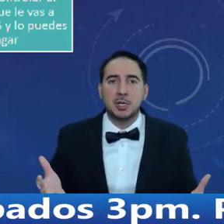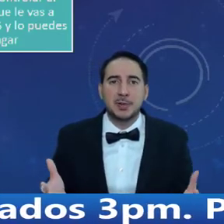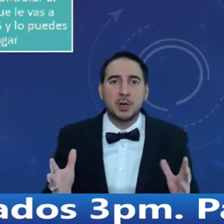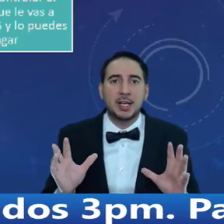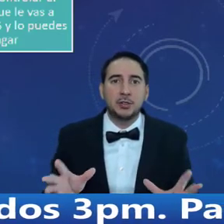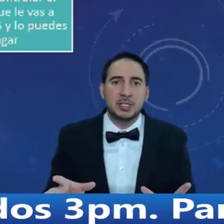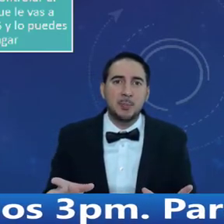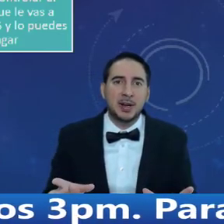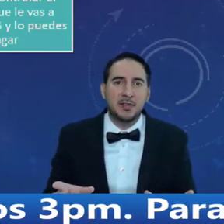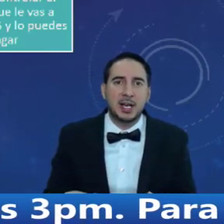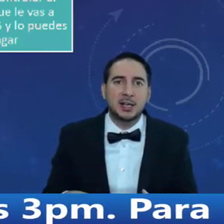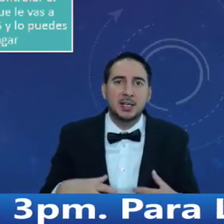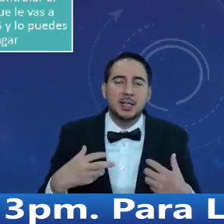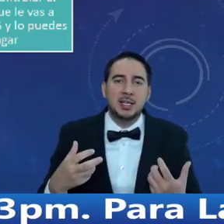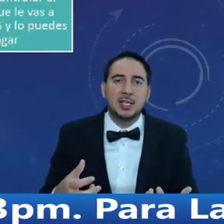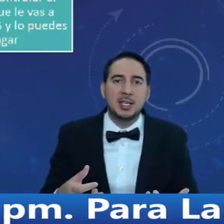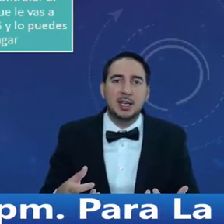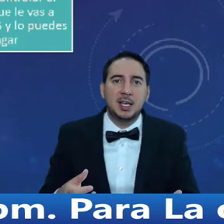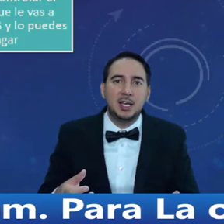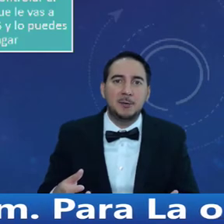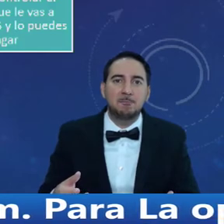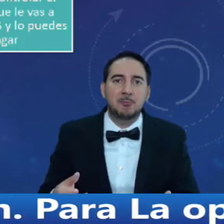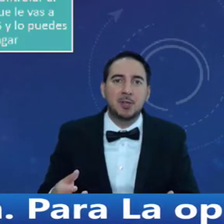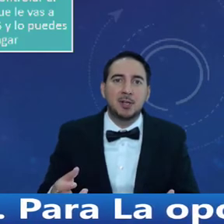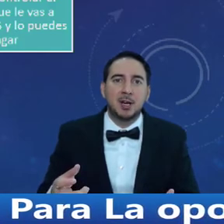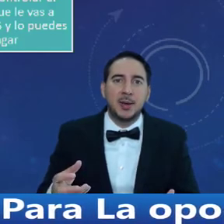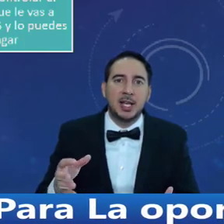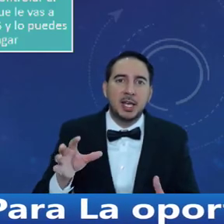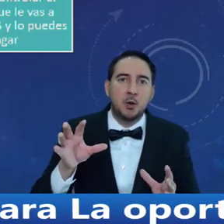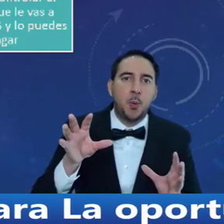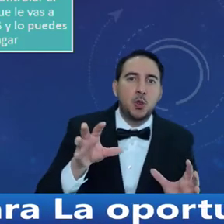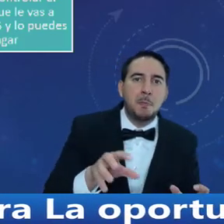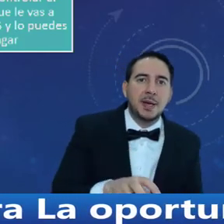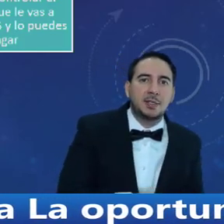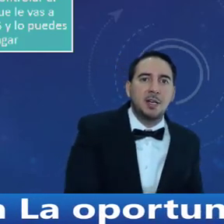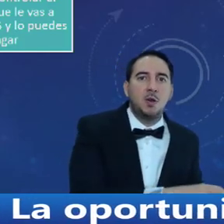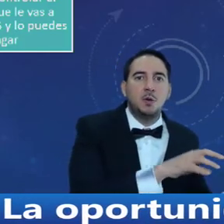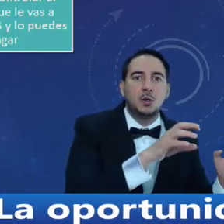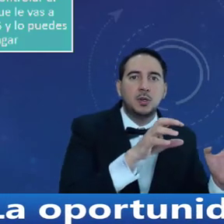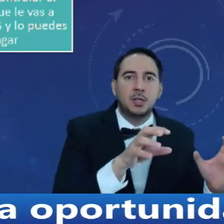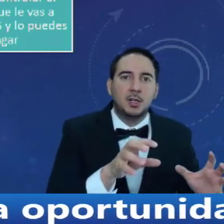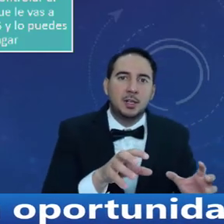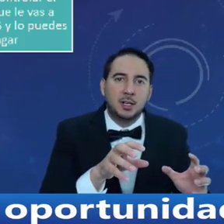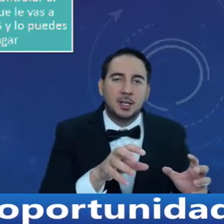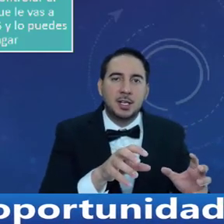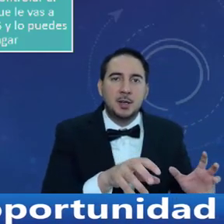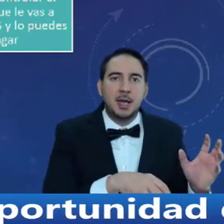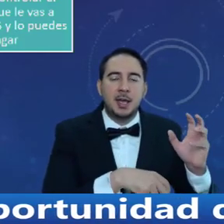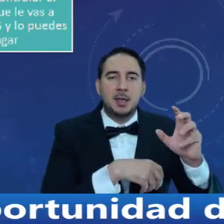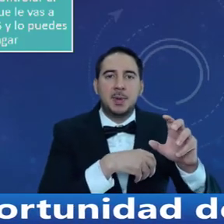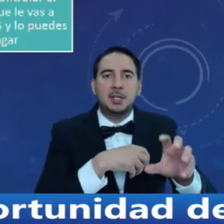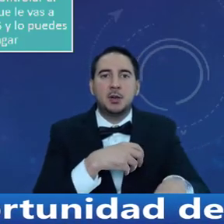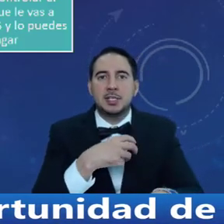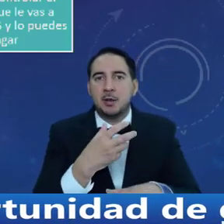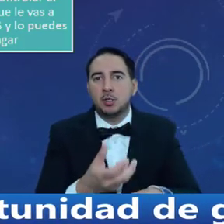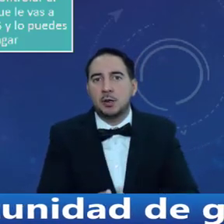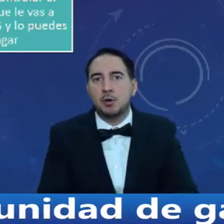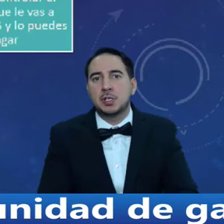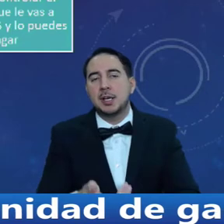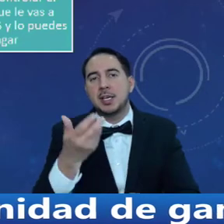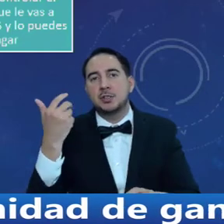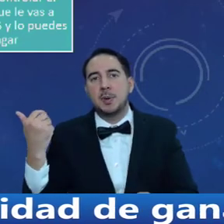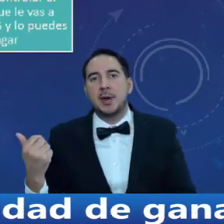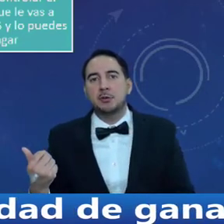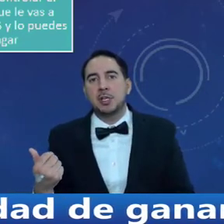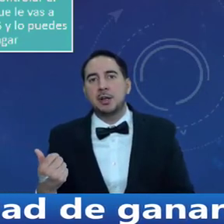Porque hay muchas personas que no se saben planificar. Y la ventaja es que yo puedo invertirlo e invertirlo quizás en otras